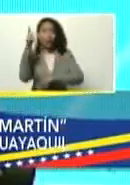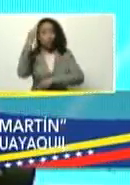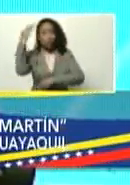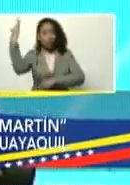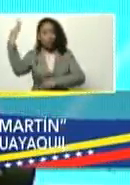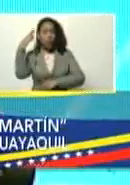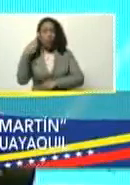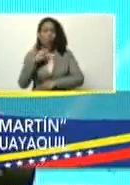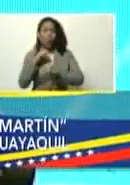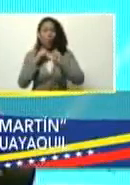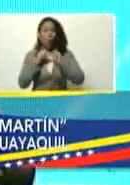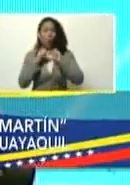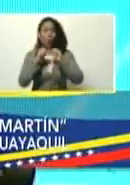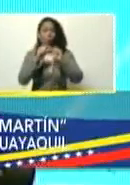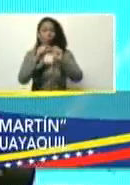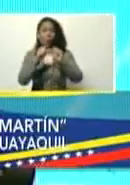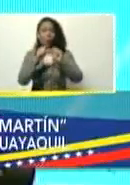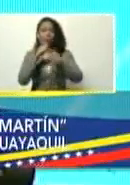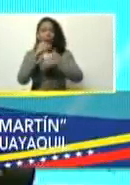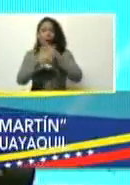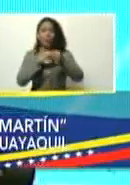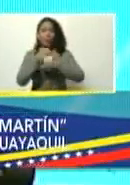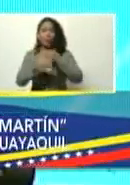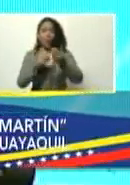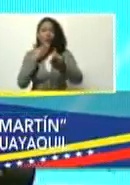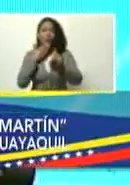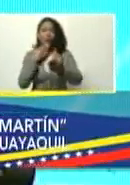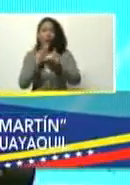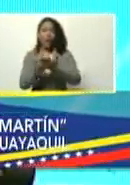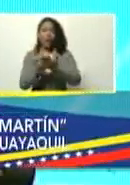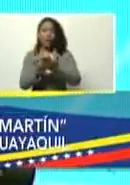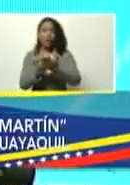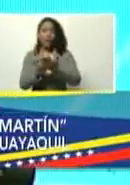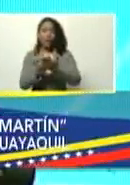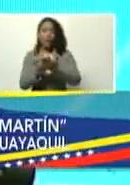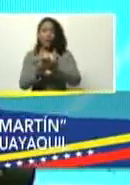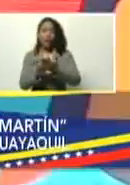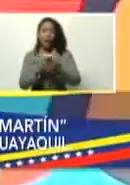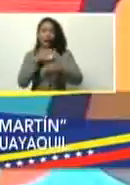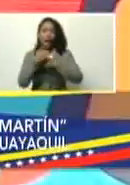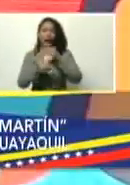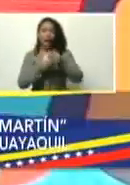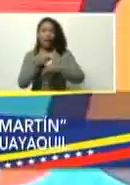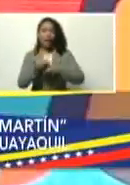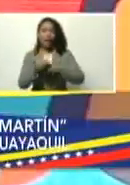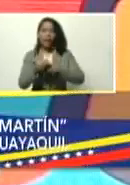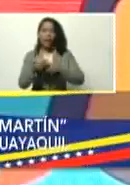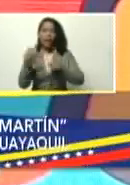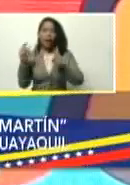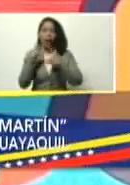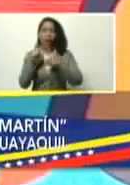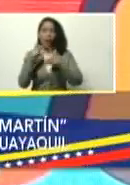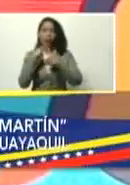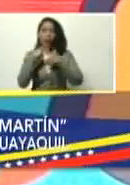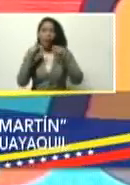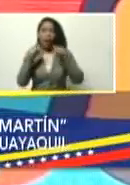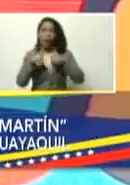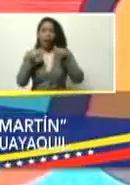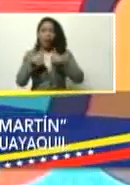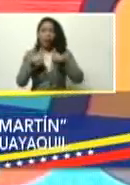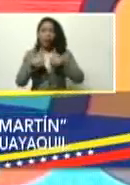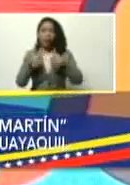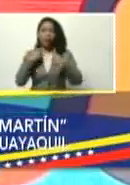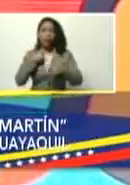Bolívar, continúe y se consolide. Gracias por permitirme tomar la palabra acá y